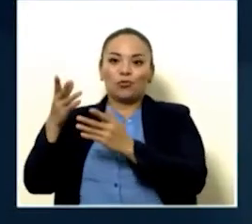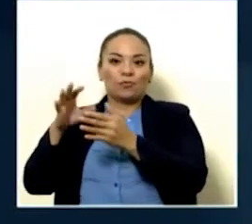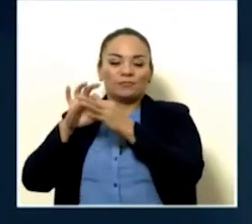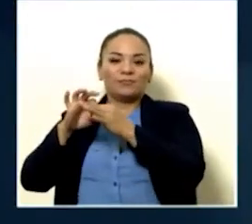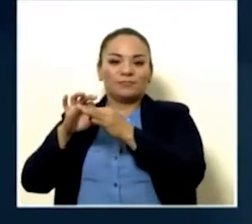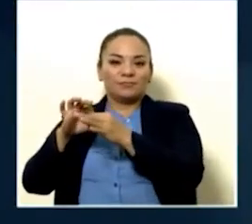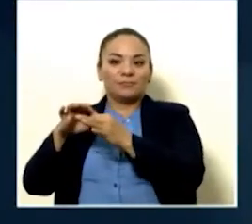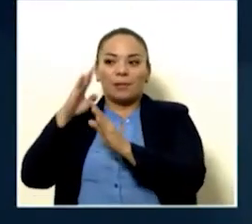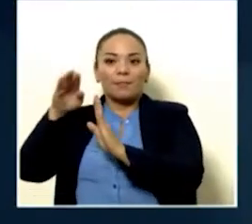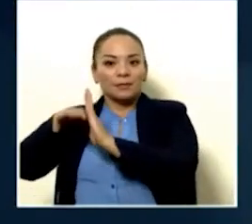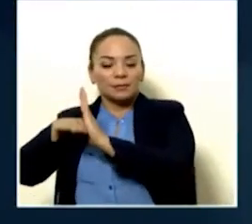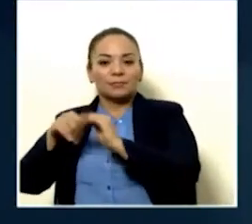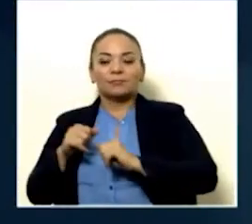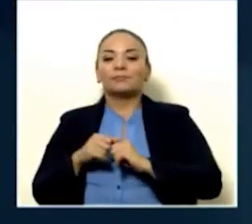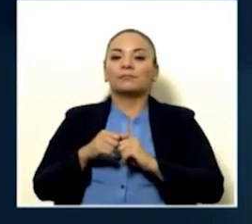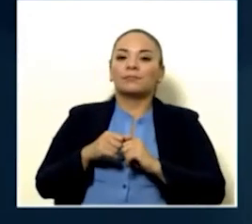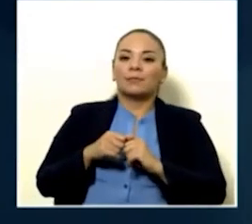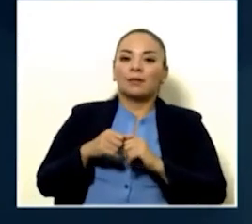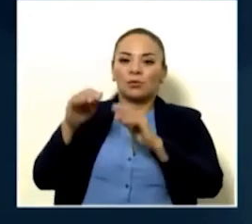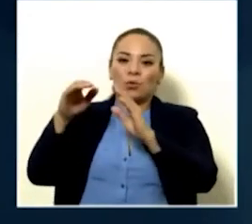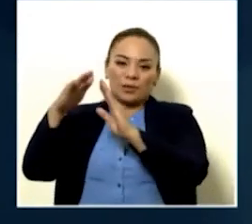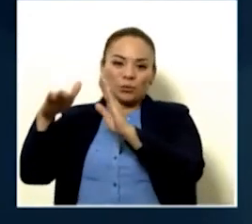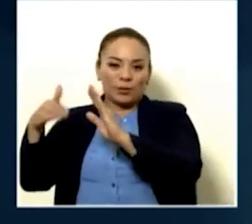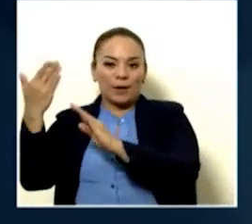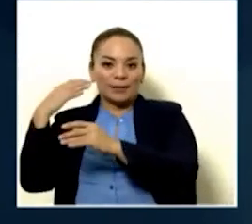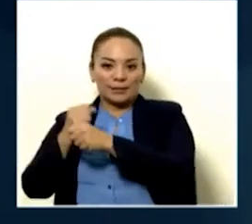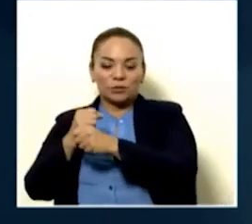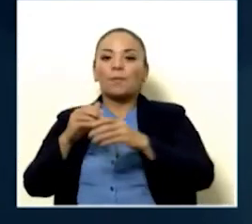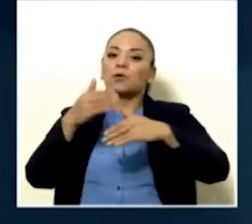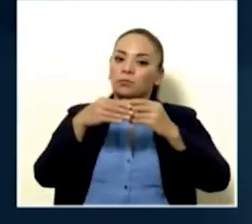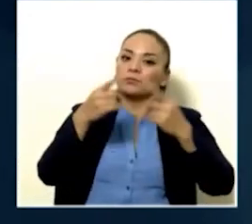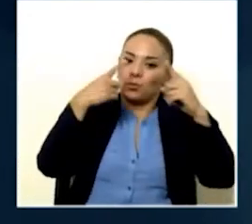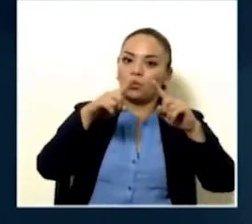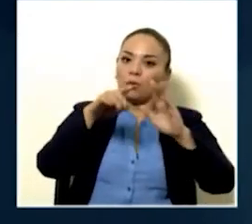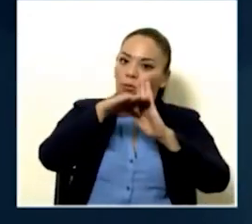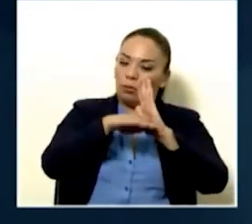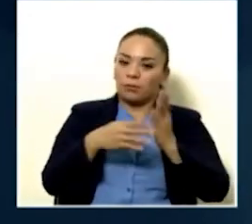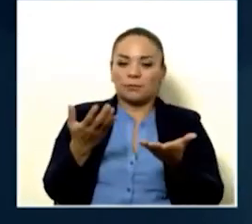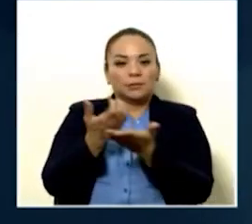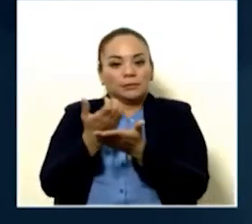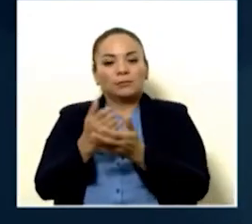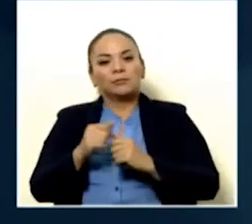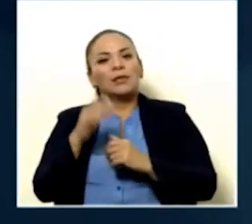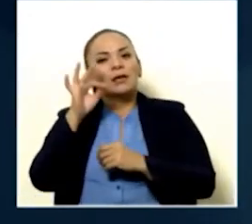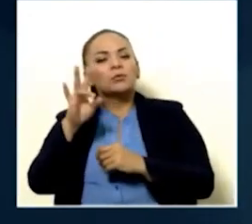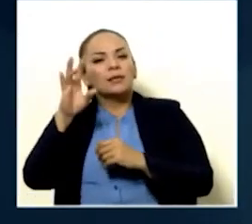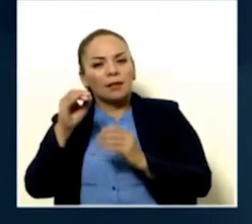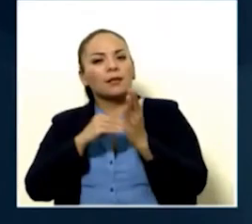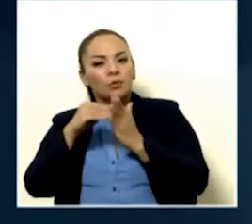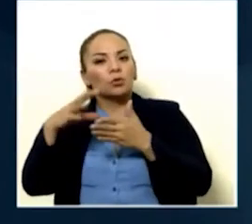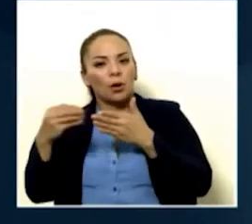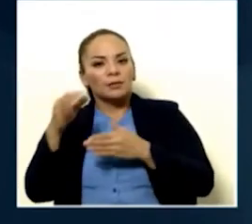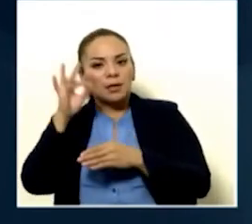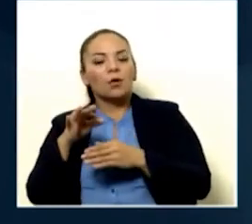había sacado, sí se logró un ahorro importante. Sin embargo, de ahí son contrataciones, creo que son como $70 millones en total que se